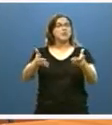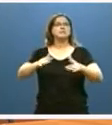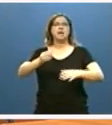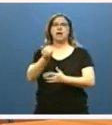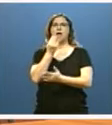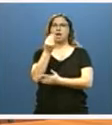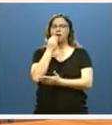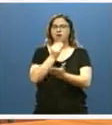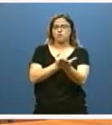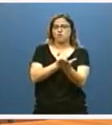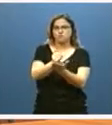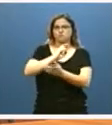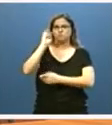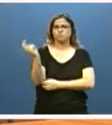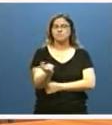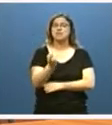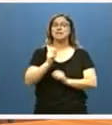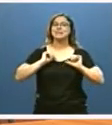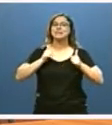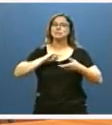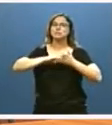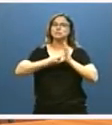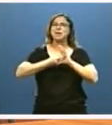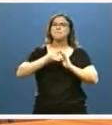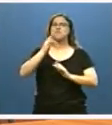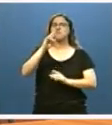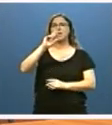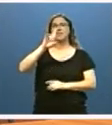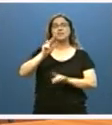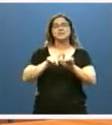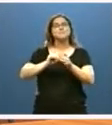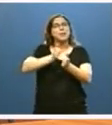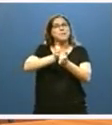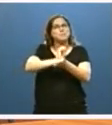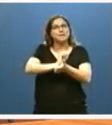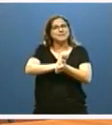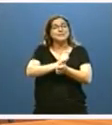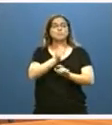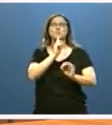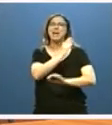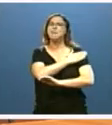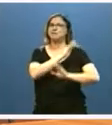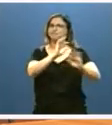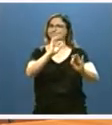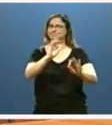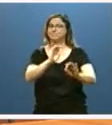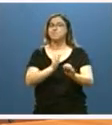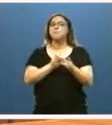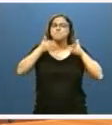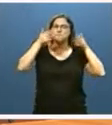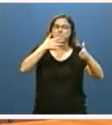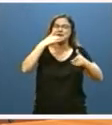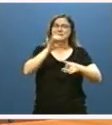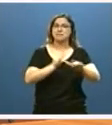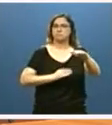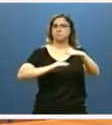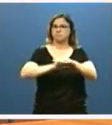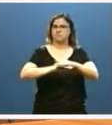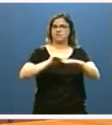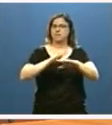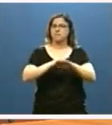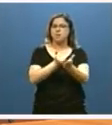pondremos en marcha a través del instrumento financiero fader una línea de préstamos con avales específicos dirigida tanto a inversiones en explotaciones